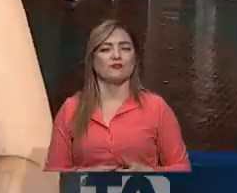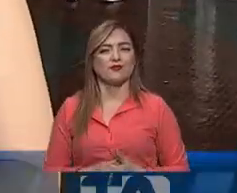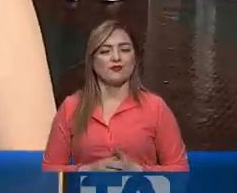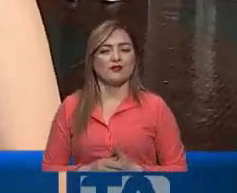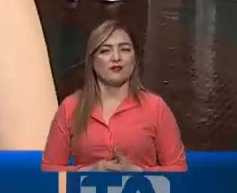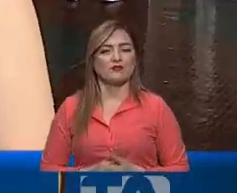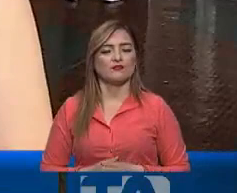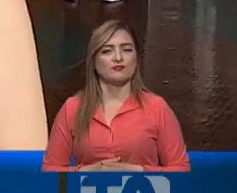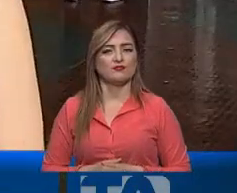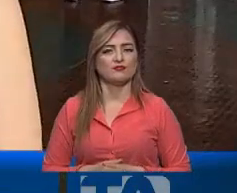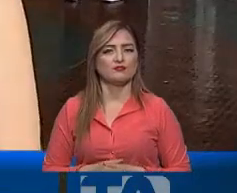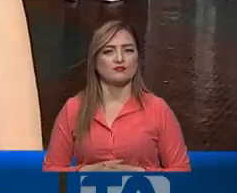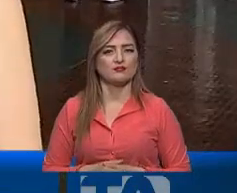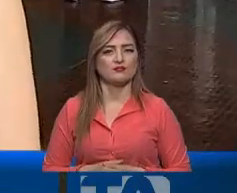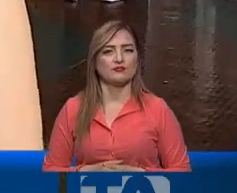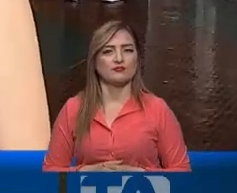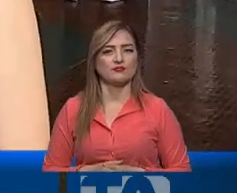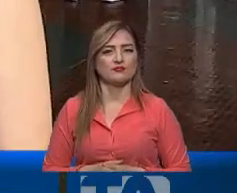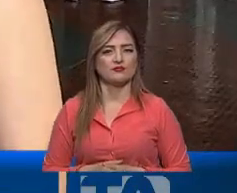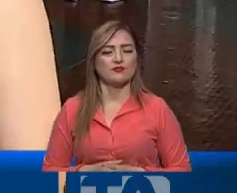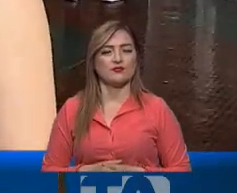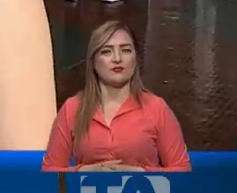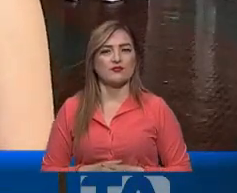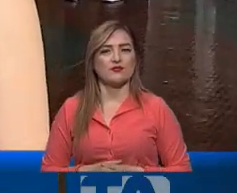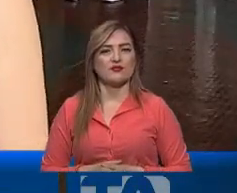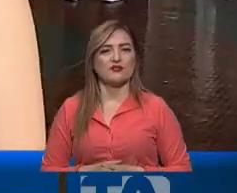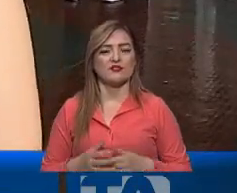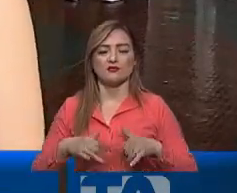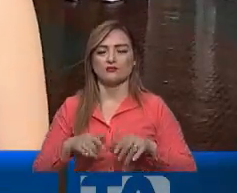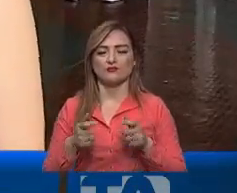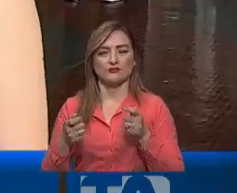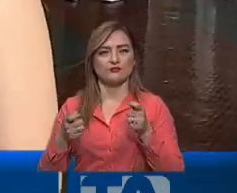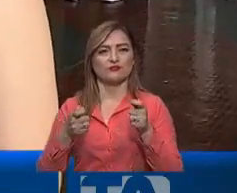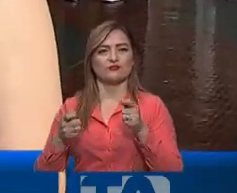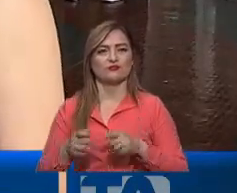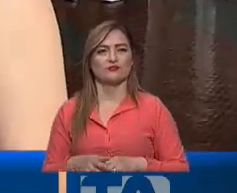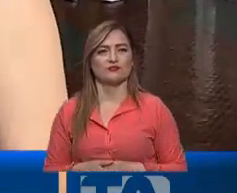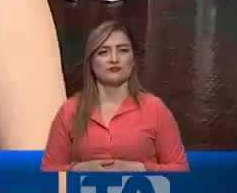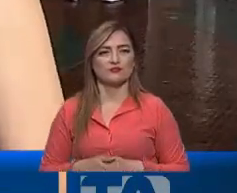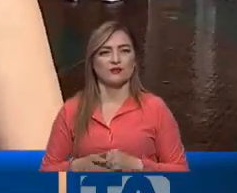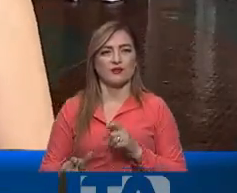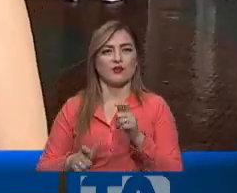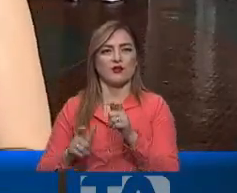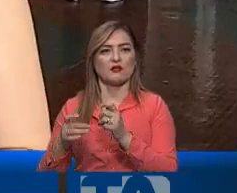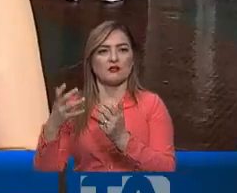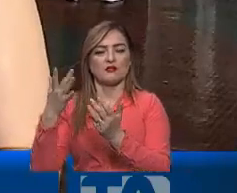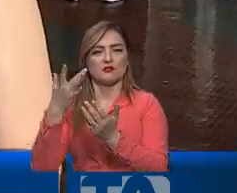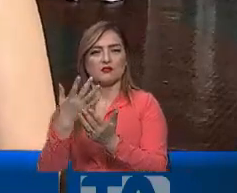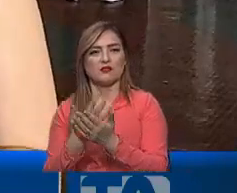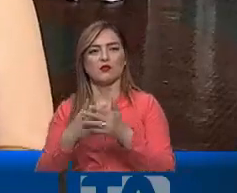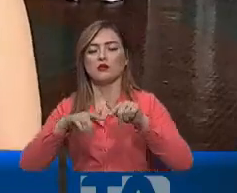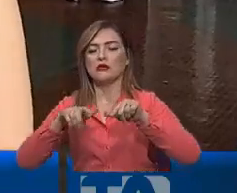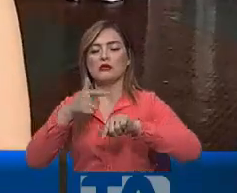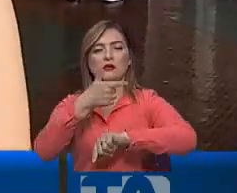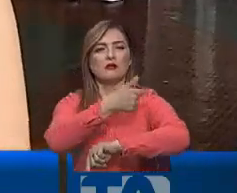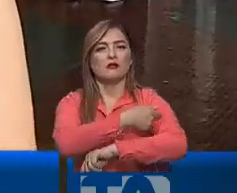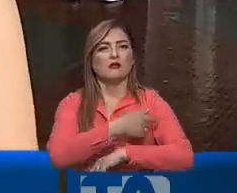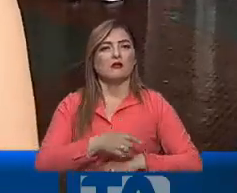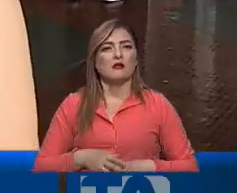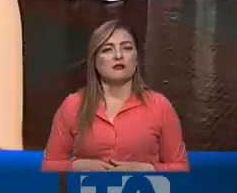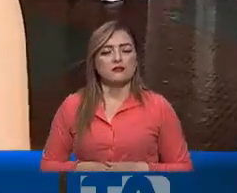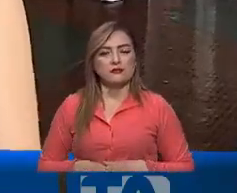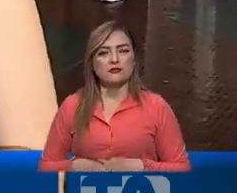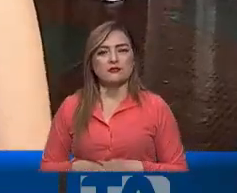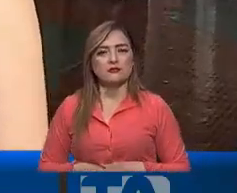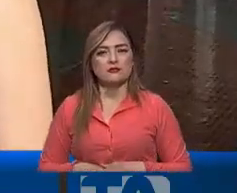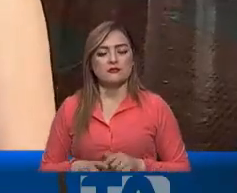por estas razones que se siguen llevando los diferentes controles y también se hace un llamado a la ciudadanía para que acudan a los puntos de vacunación, que